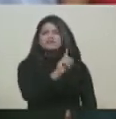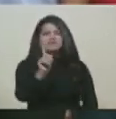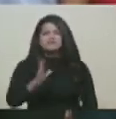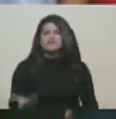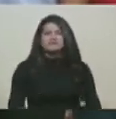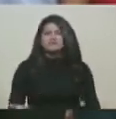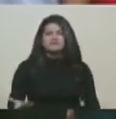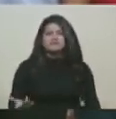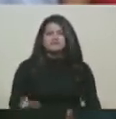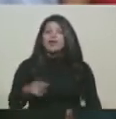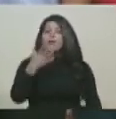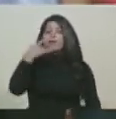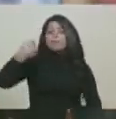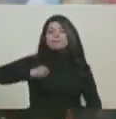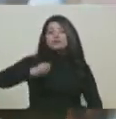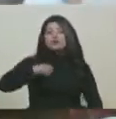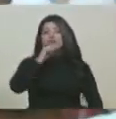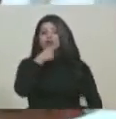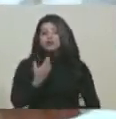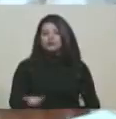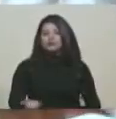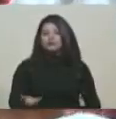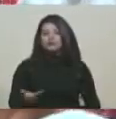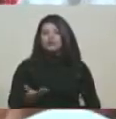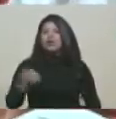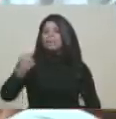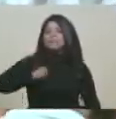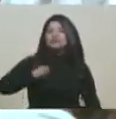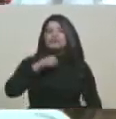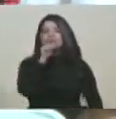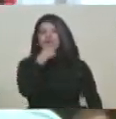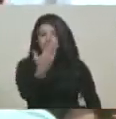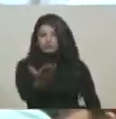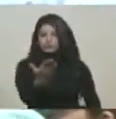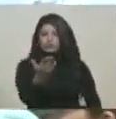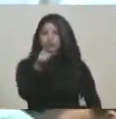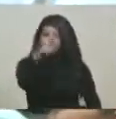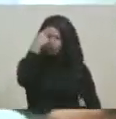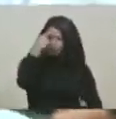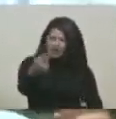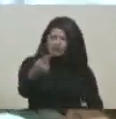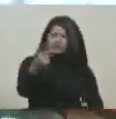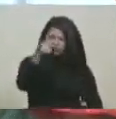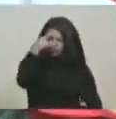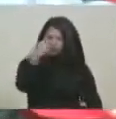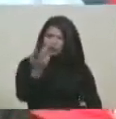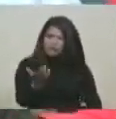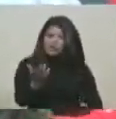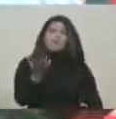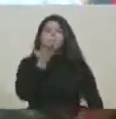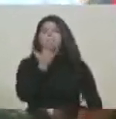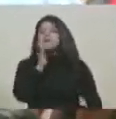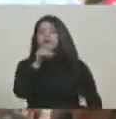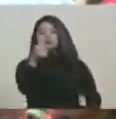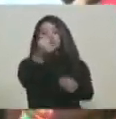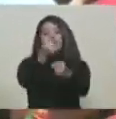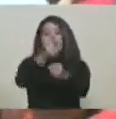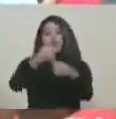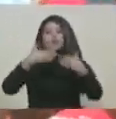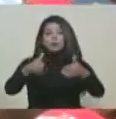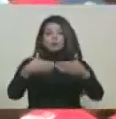Siéntase las pensiones, las pensiones. Ustedes saben perfectamente que si usted es empleado